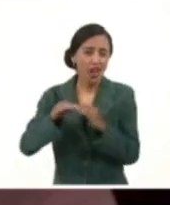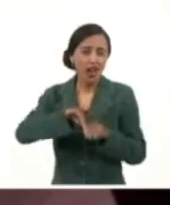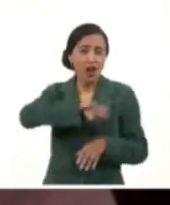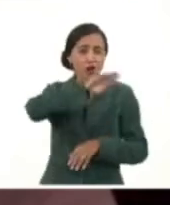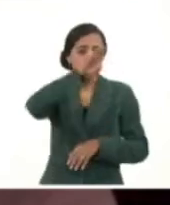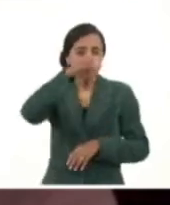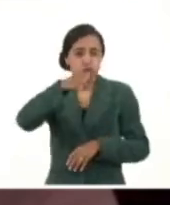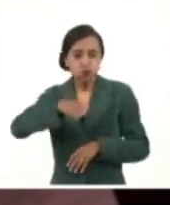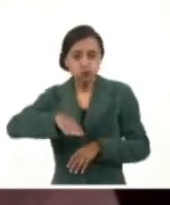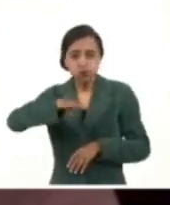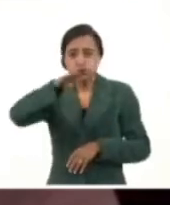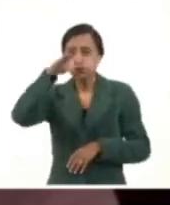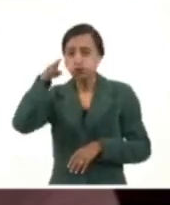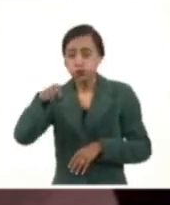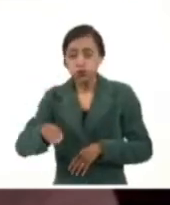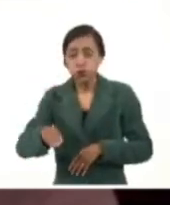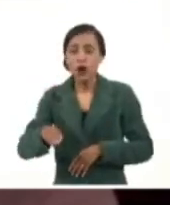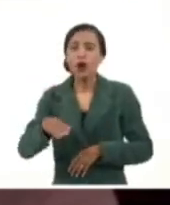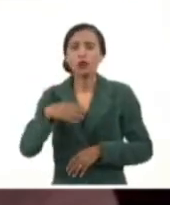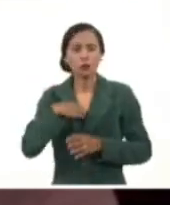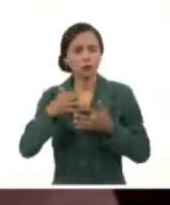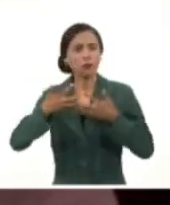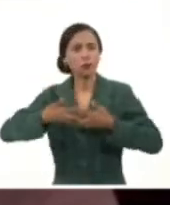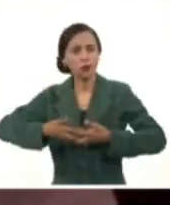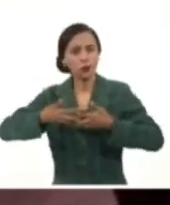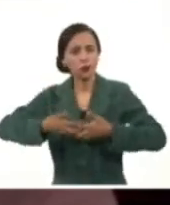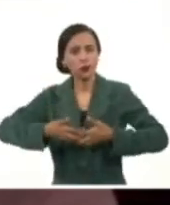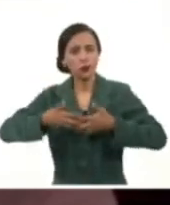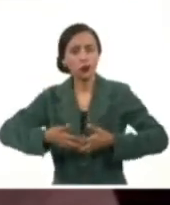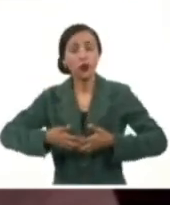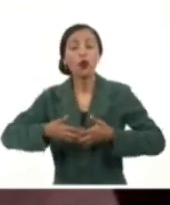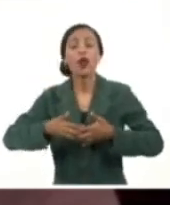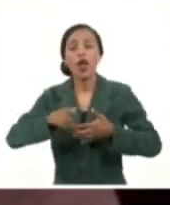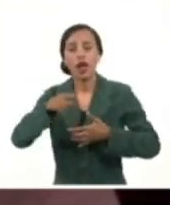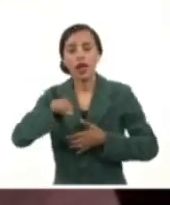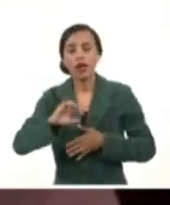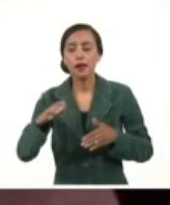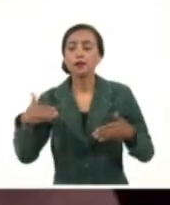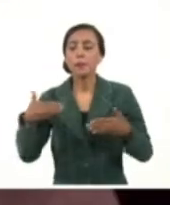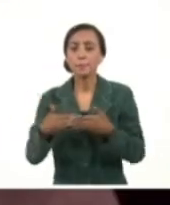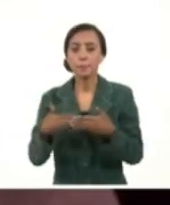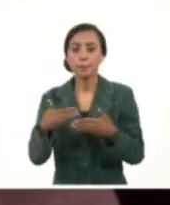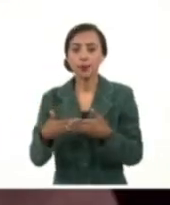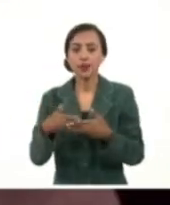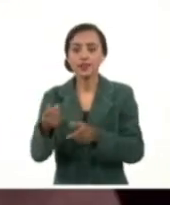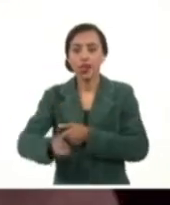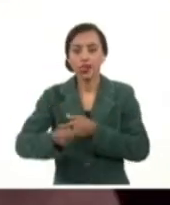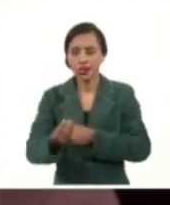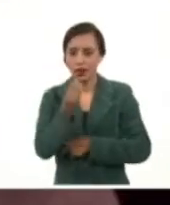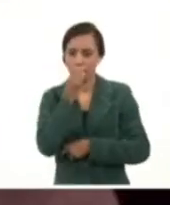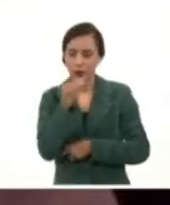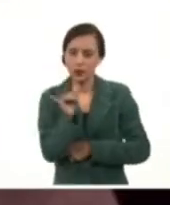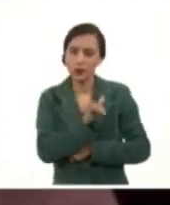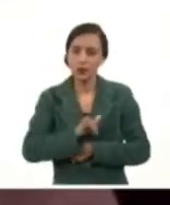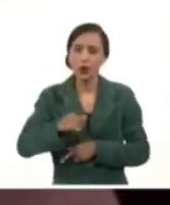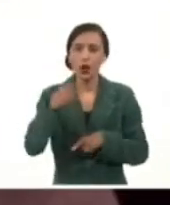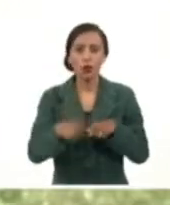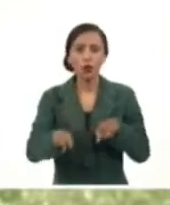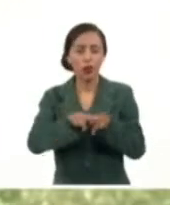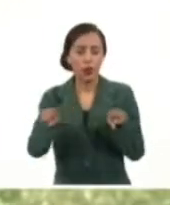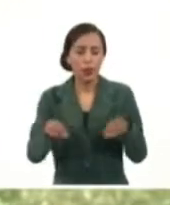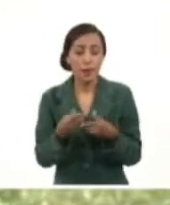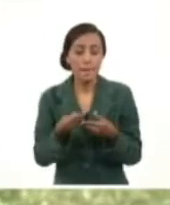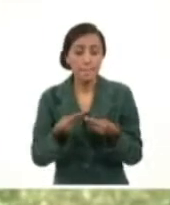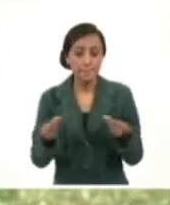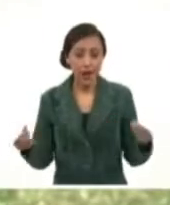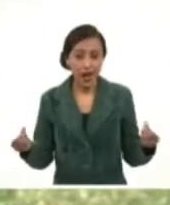de producciones asociadas a entidades agropecuarias, a propias de patios y parcelas, propias